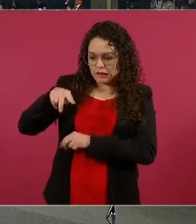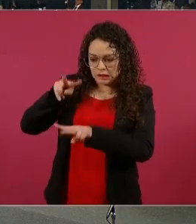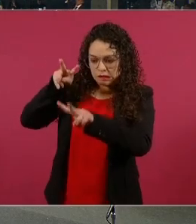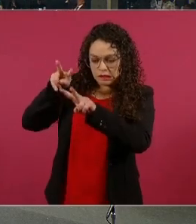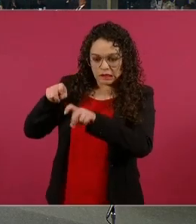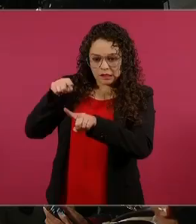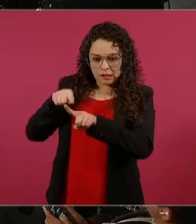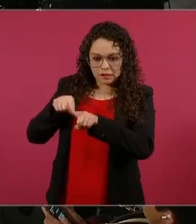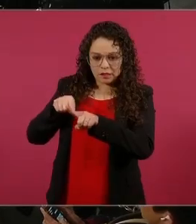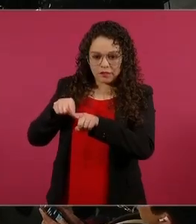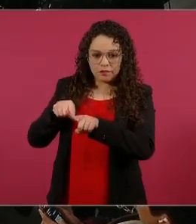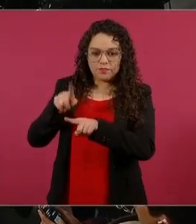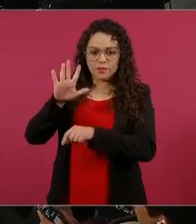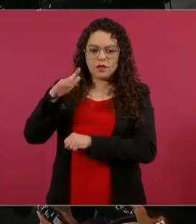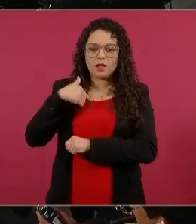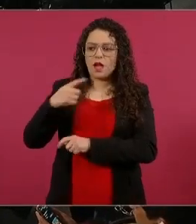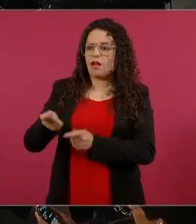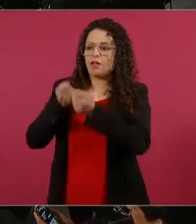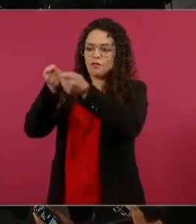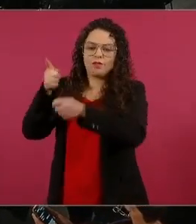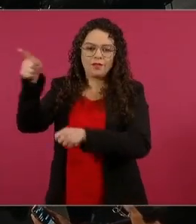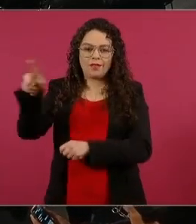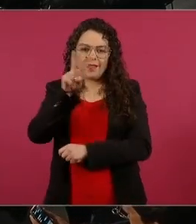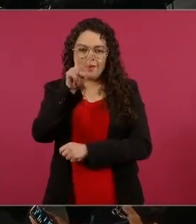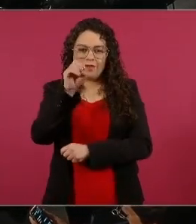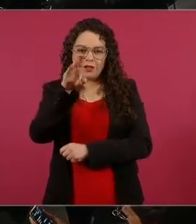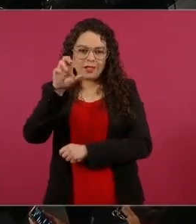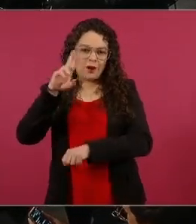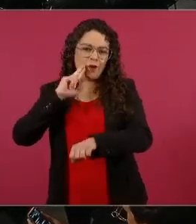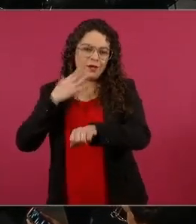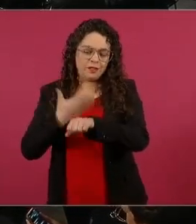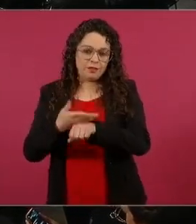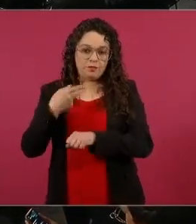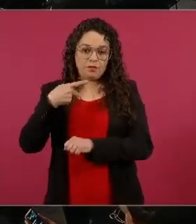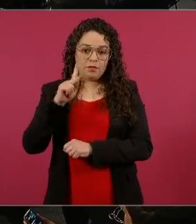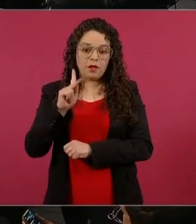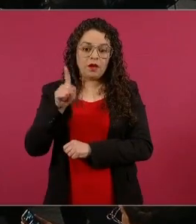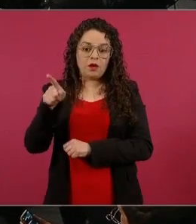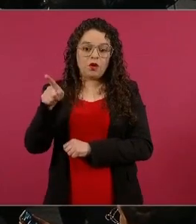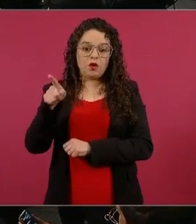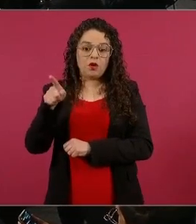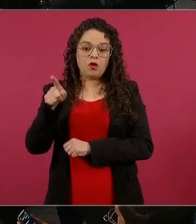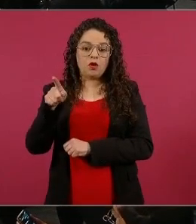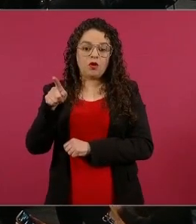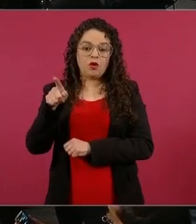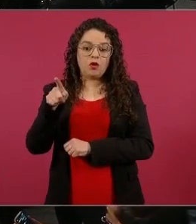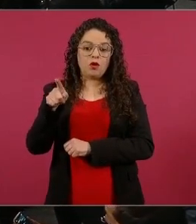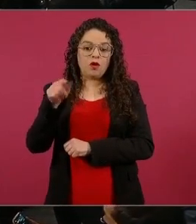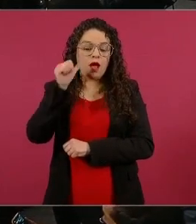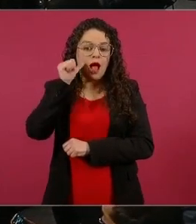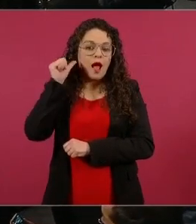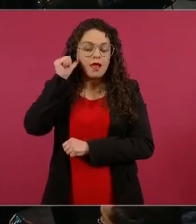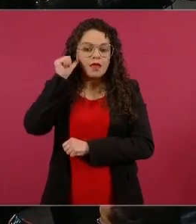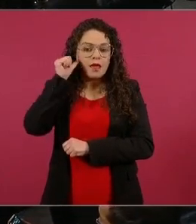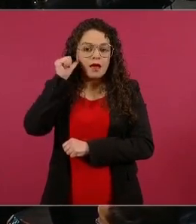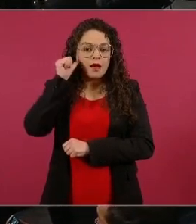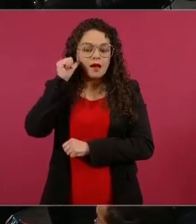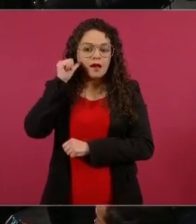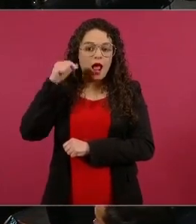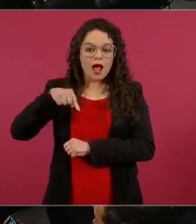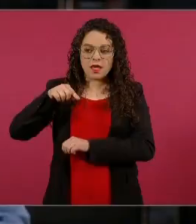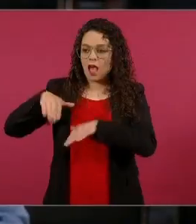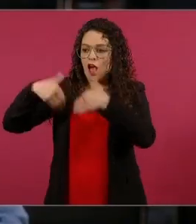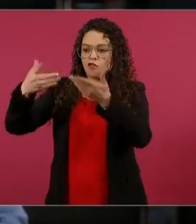de de hacer lo propio con con el bucero pero les prometí a los abuelos que el día de ayer estuvieron aquí afuera de de Palacio